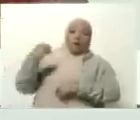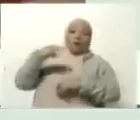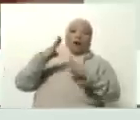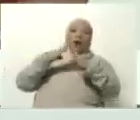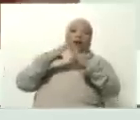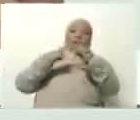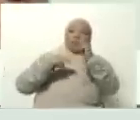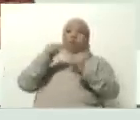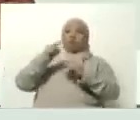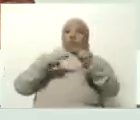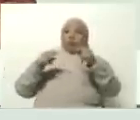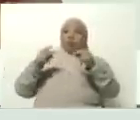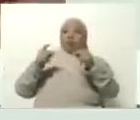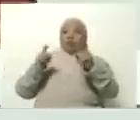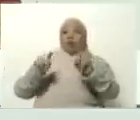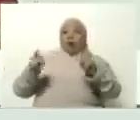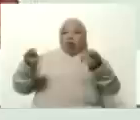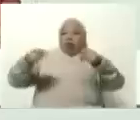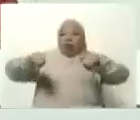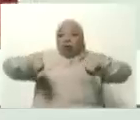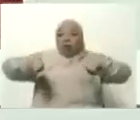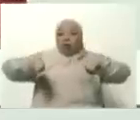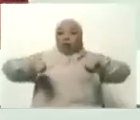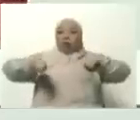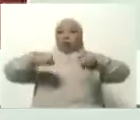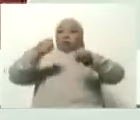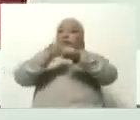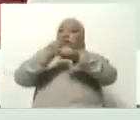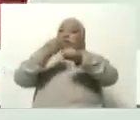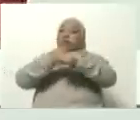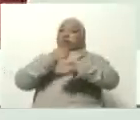el gobierno está atado de manos. Pero tiene que ir una campaña así.